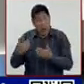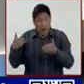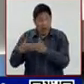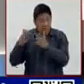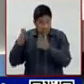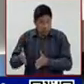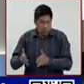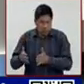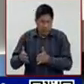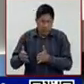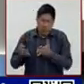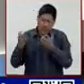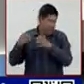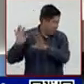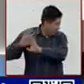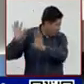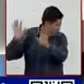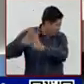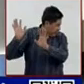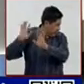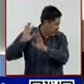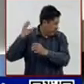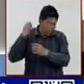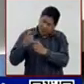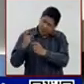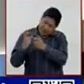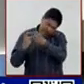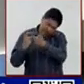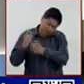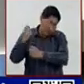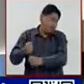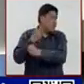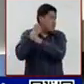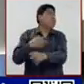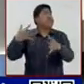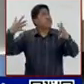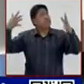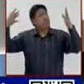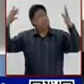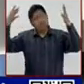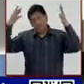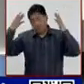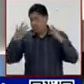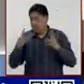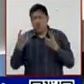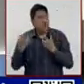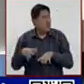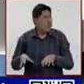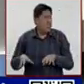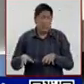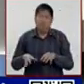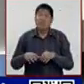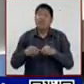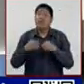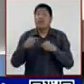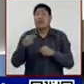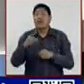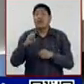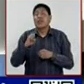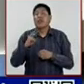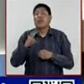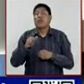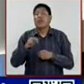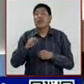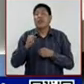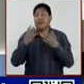No quieren volver a saber de más detonaciones, de más daños para su casa, de más inseguridad con relación a este tema. Giovanna, muchas